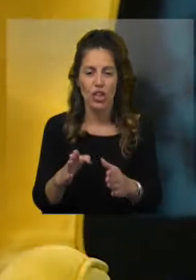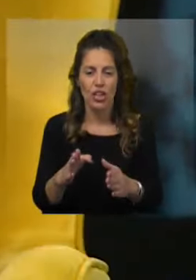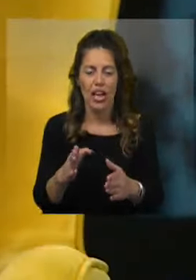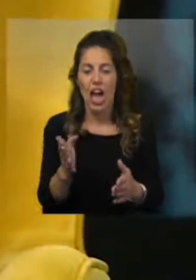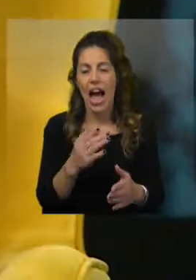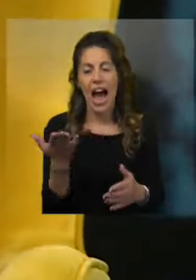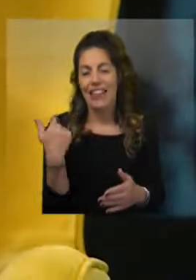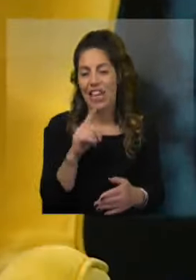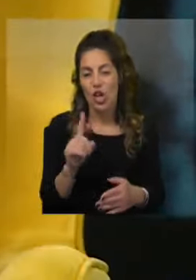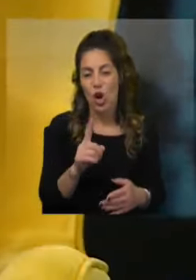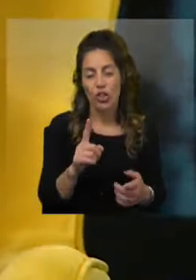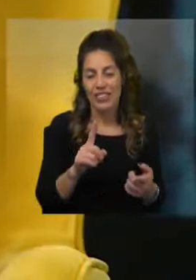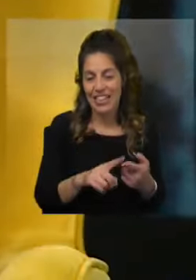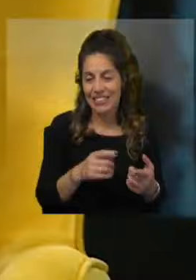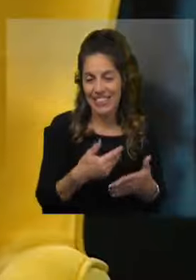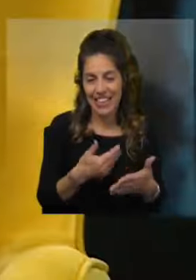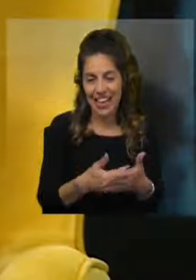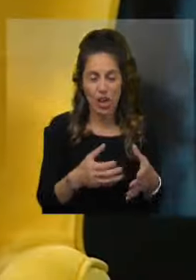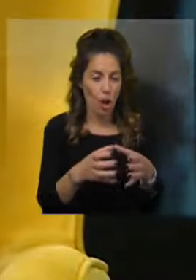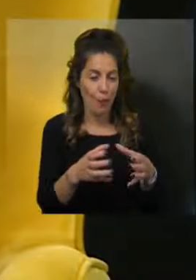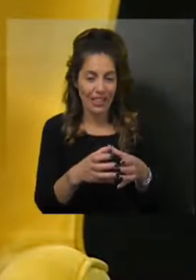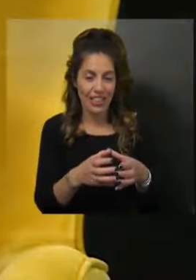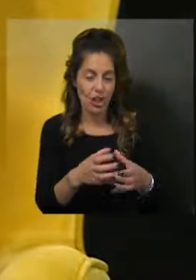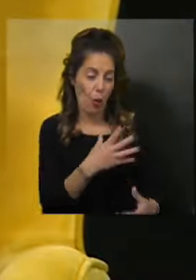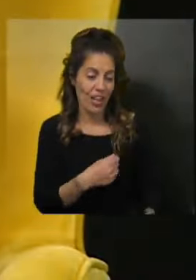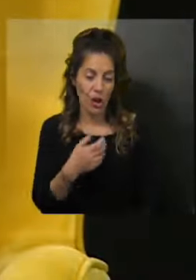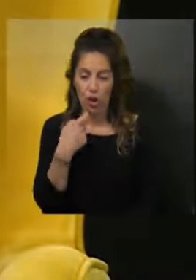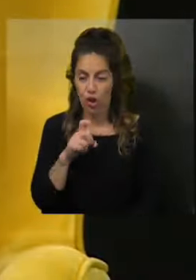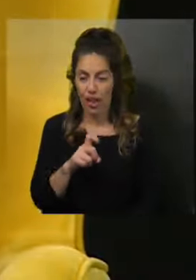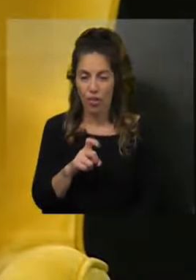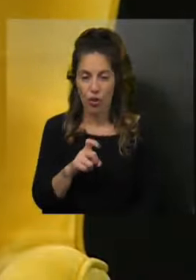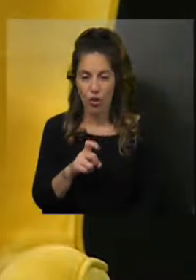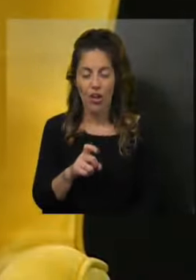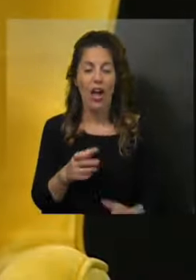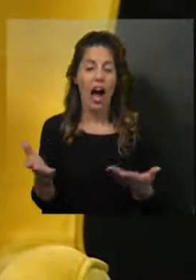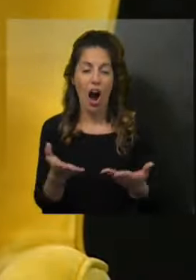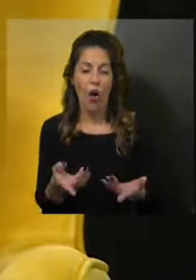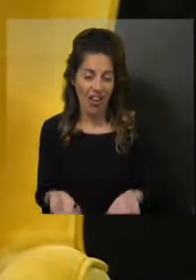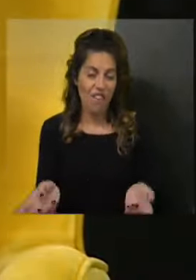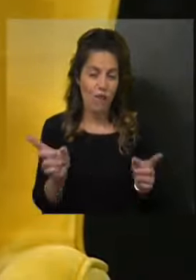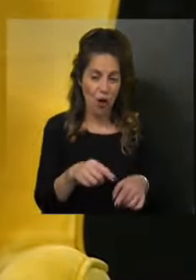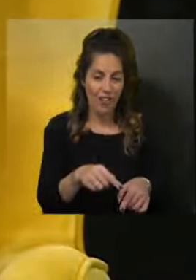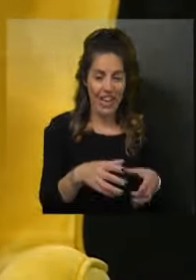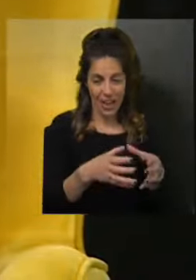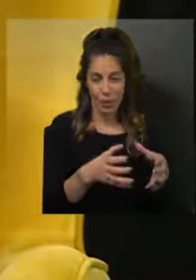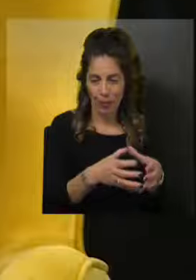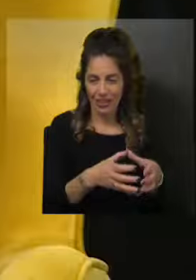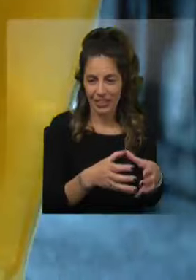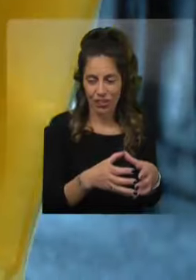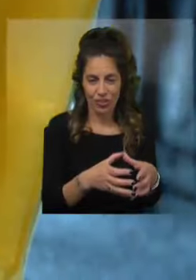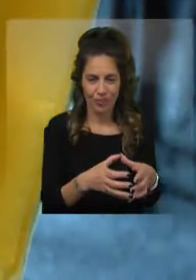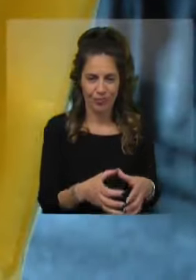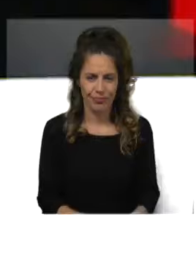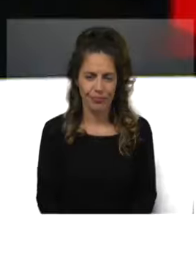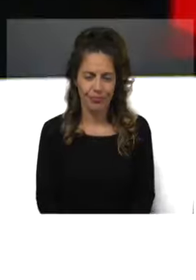encontraban tan a fin en los partidos tradicionales en blanco de Colorado y ahora sí quizás se vuelve a reconfigurar ellos yo